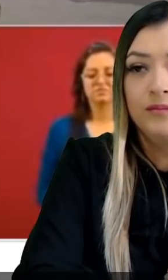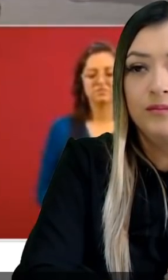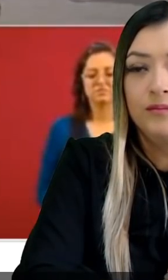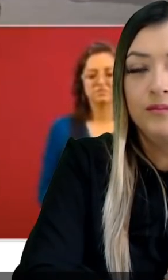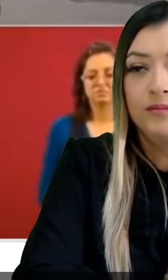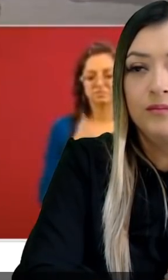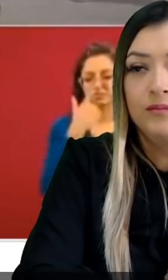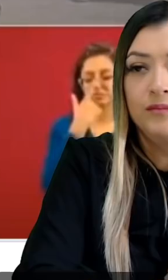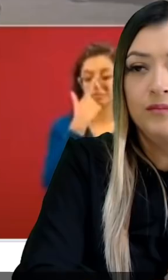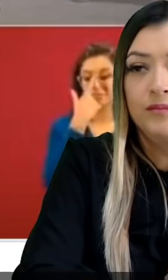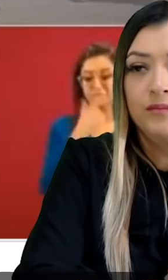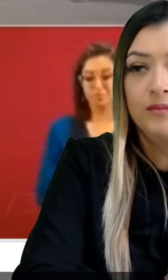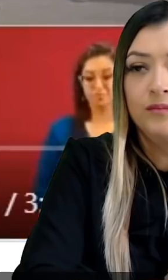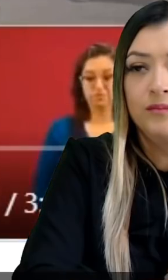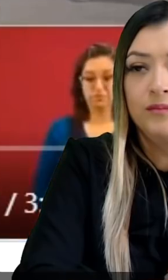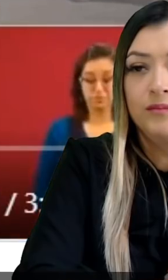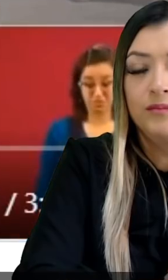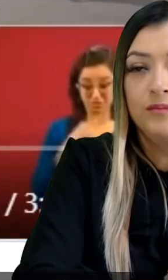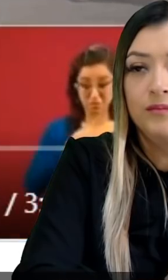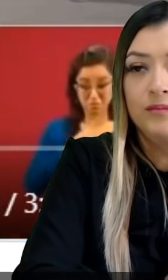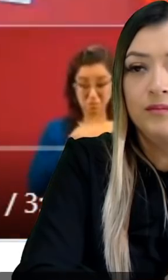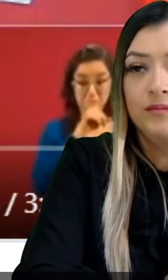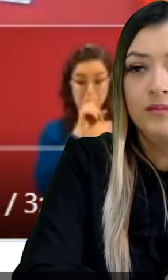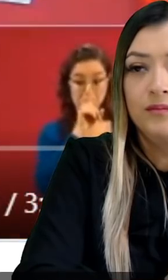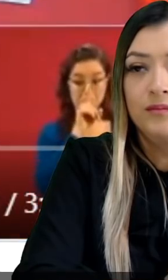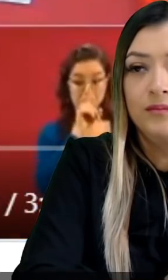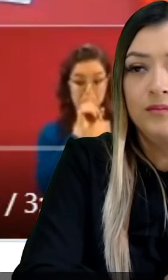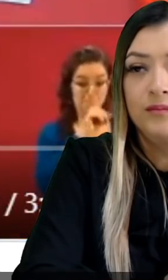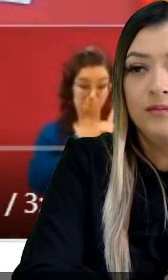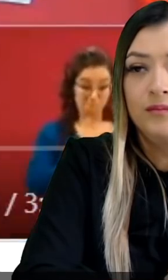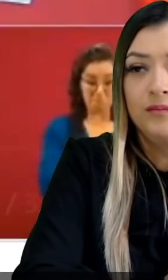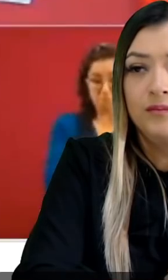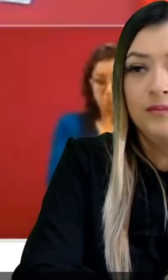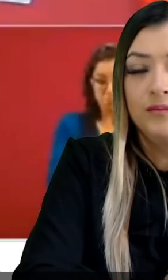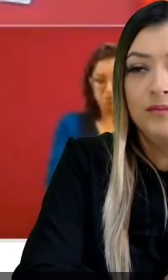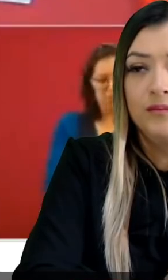Y me van a decir que es censura. No.